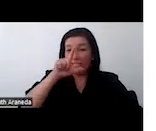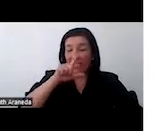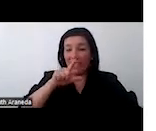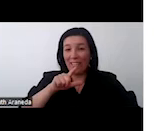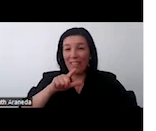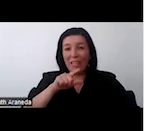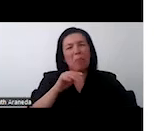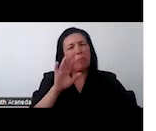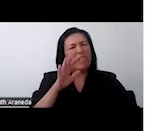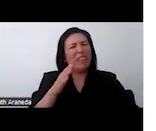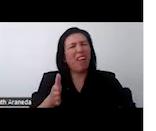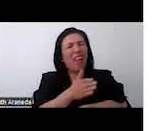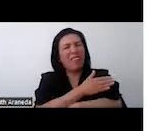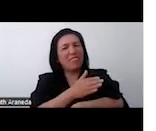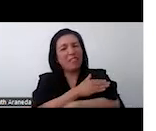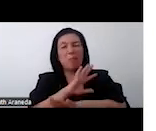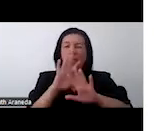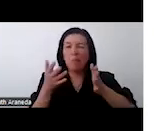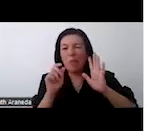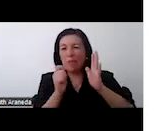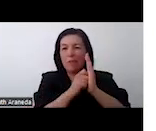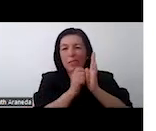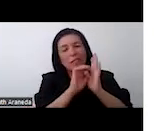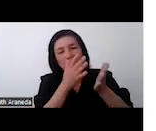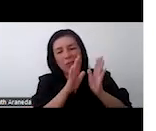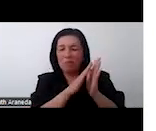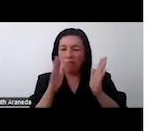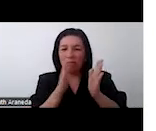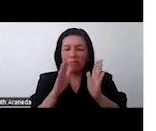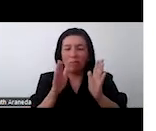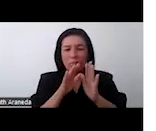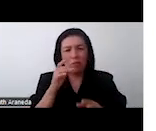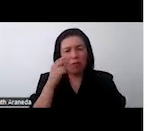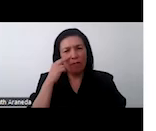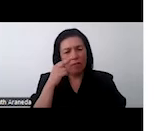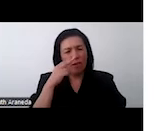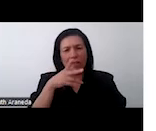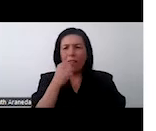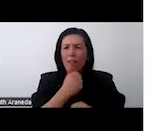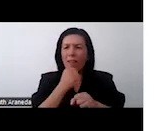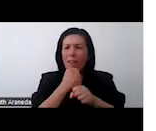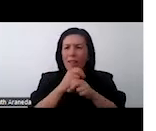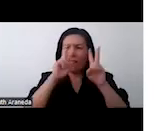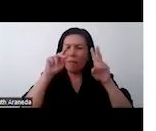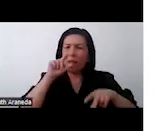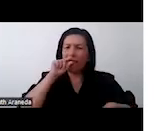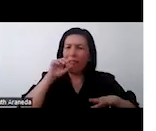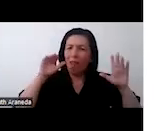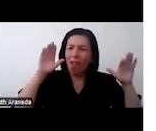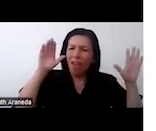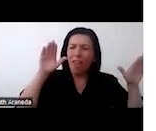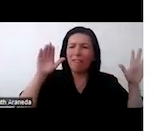quizá un poco antes, pero por ahí más o menos, me di cuenta que ella trabajaba mucho el tema de las aves y bueno, también